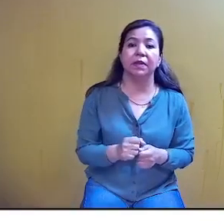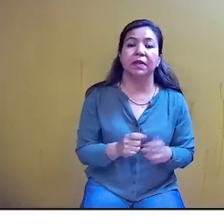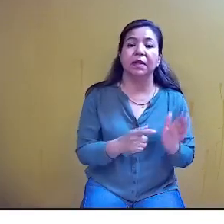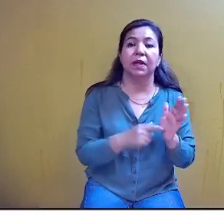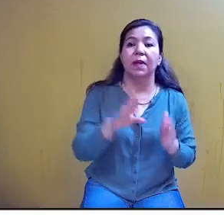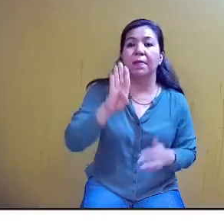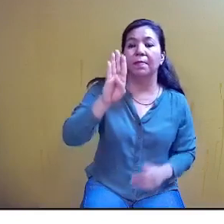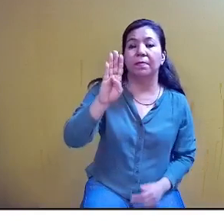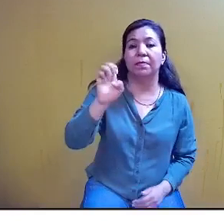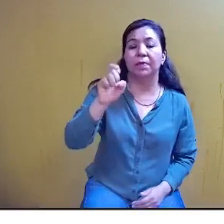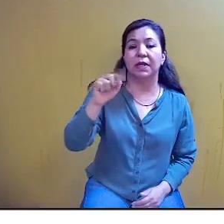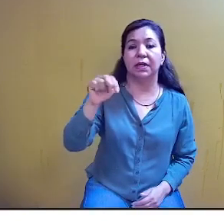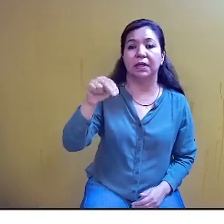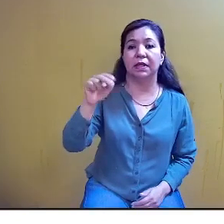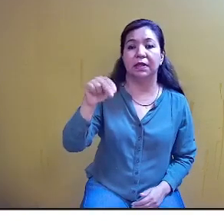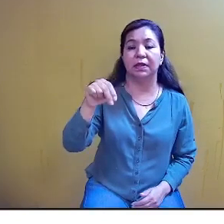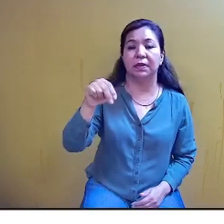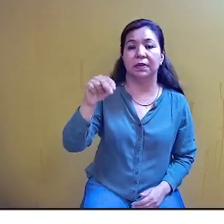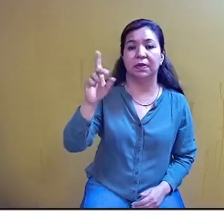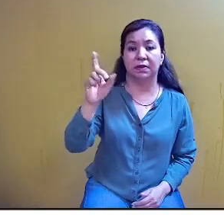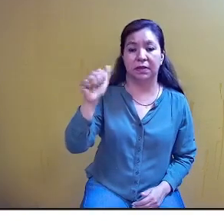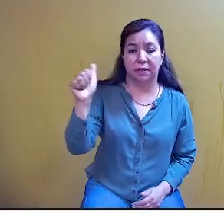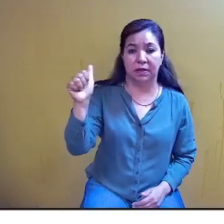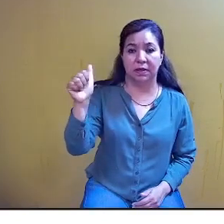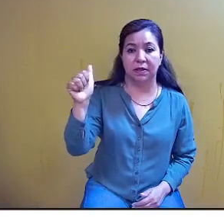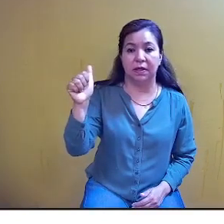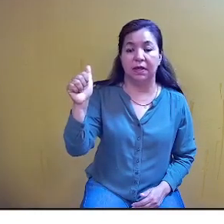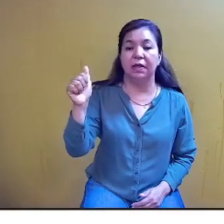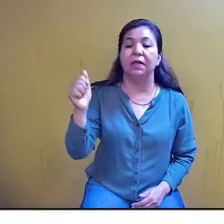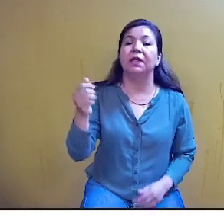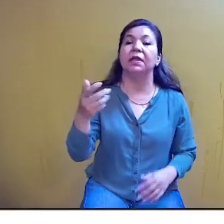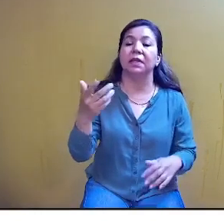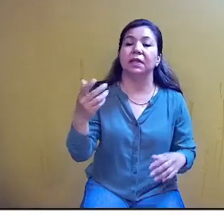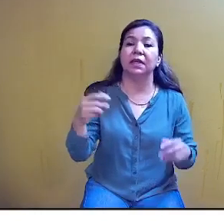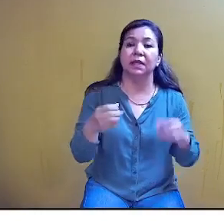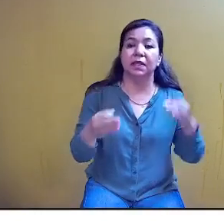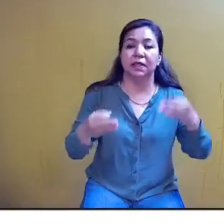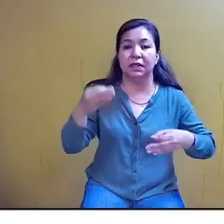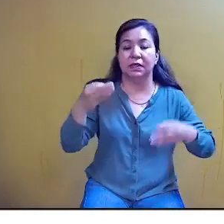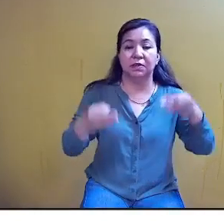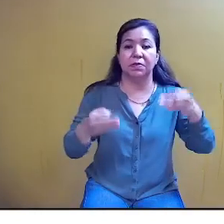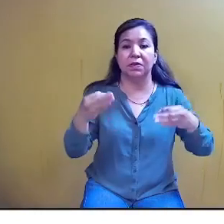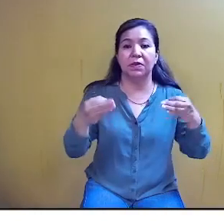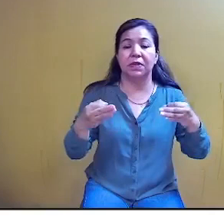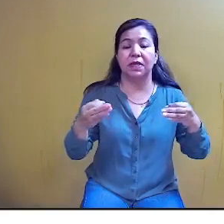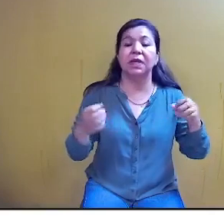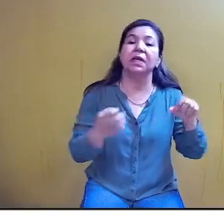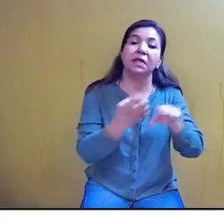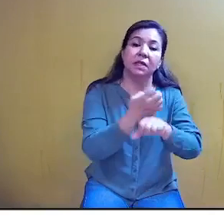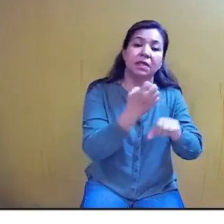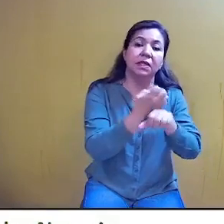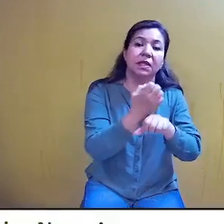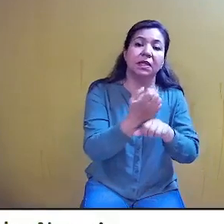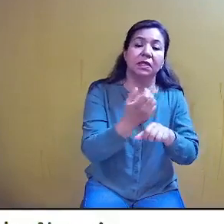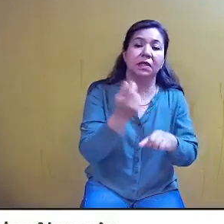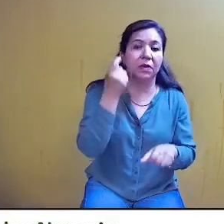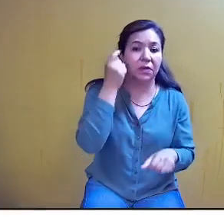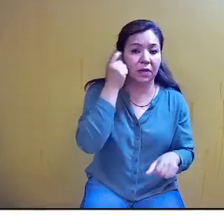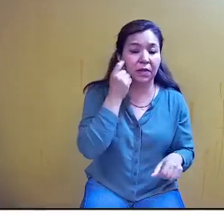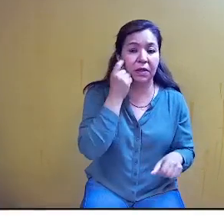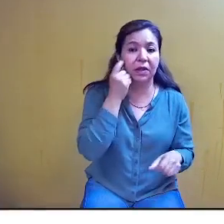González Espinosa y la autoridad responsable lo es este Tribunal Electoral del Estado de Guerrero. Son los asuntos a tratar, magistradas,